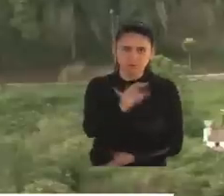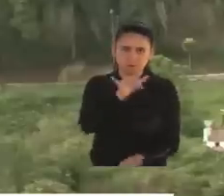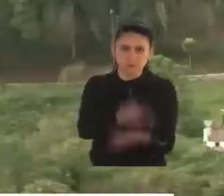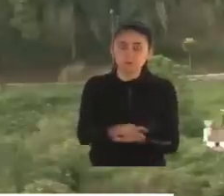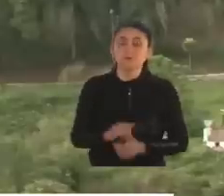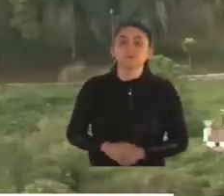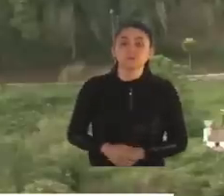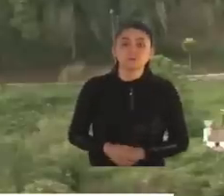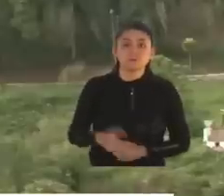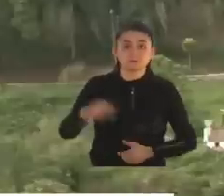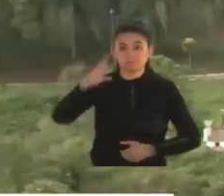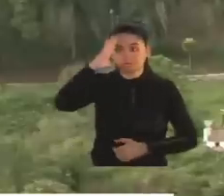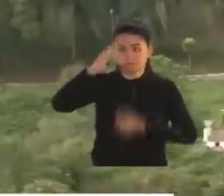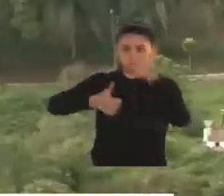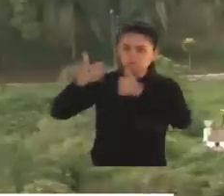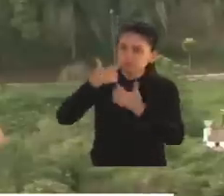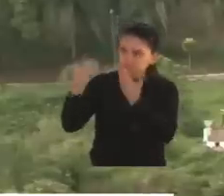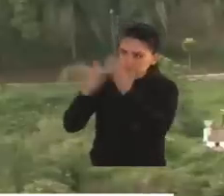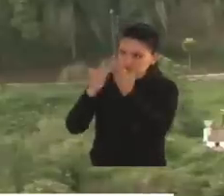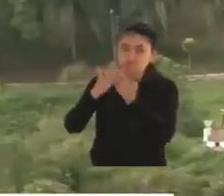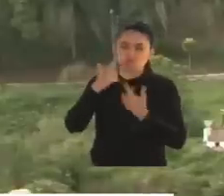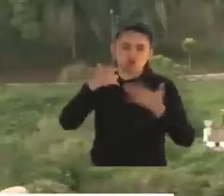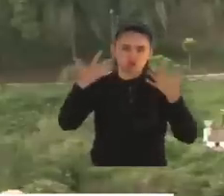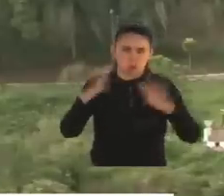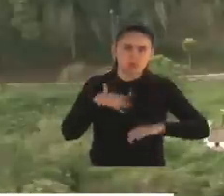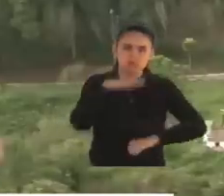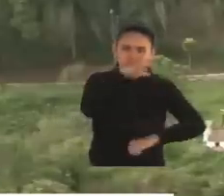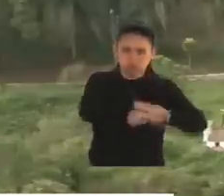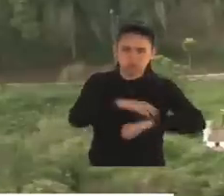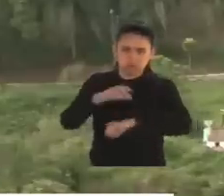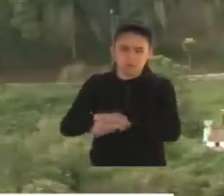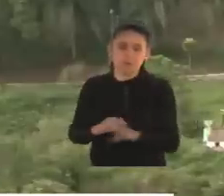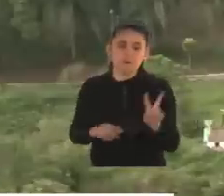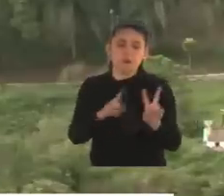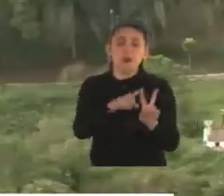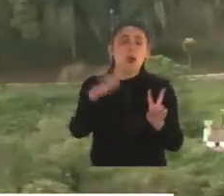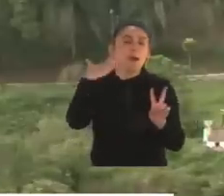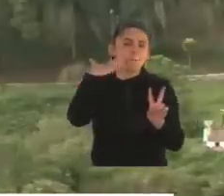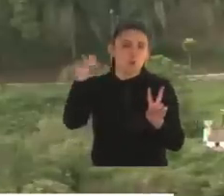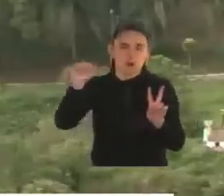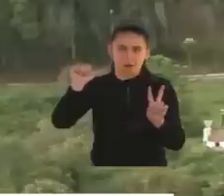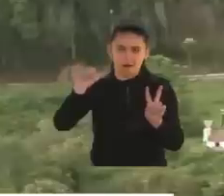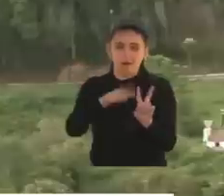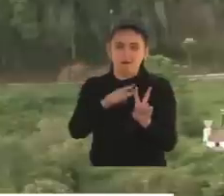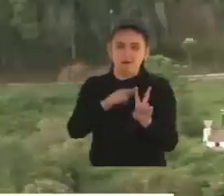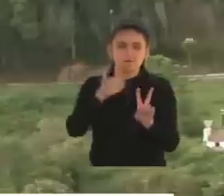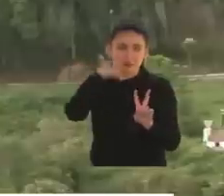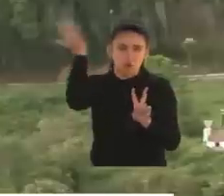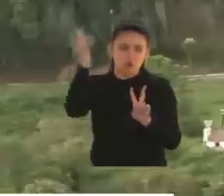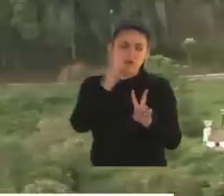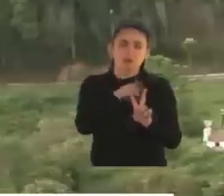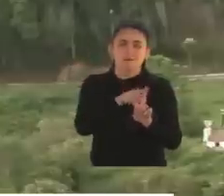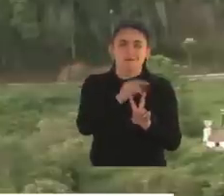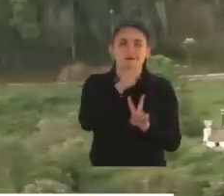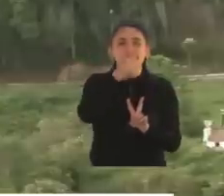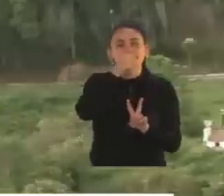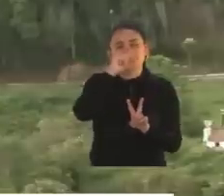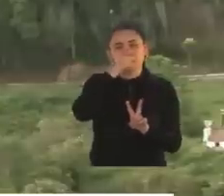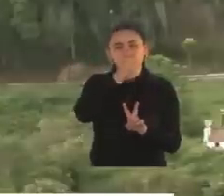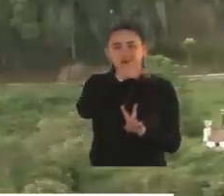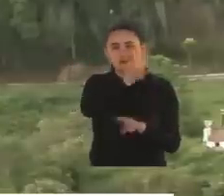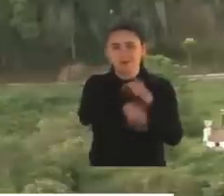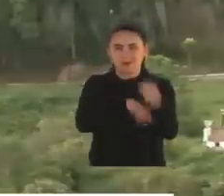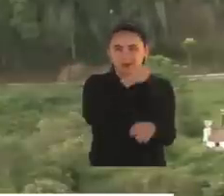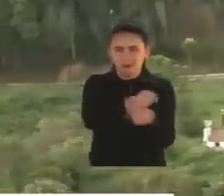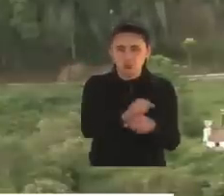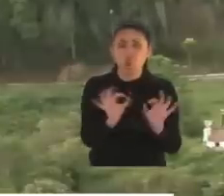las autoridades es que lograron la captura de esta mujer y la aprehensión del menor de edad gracias a la